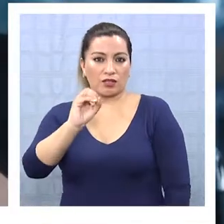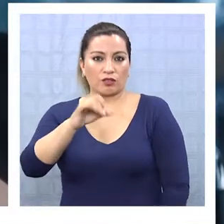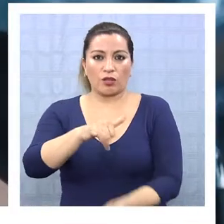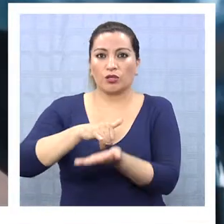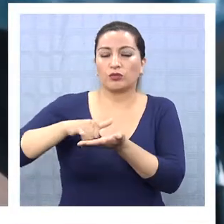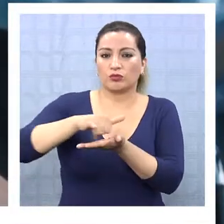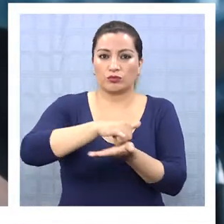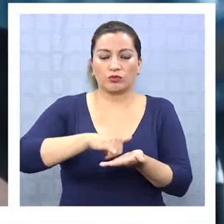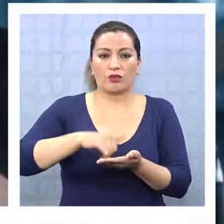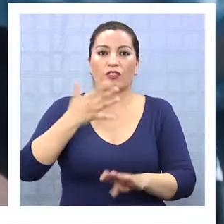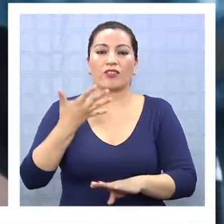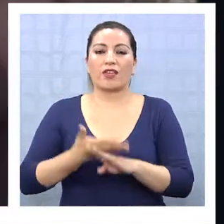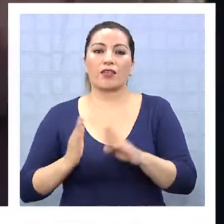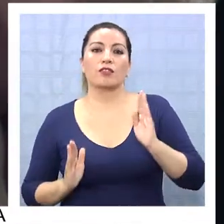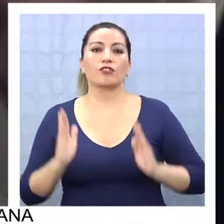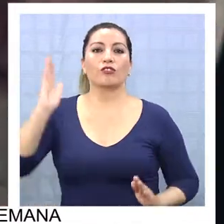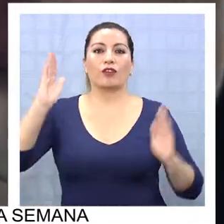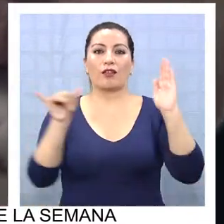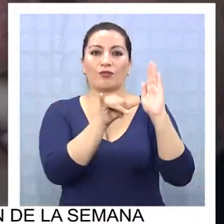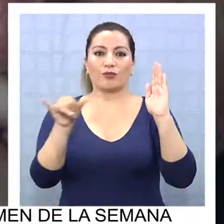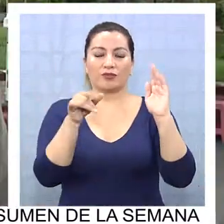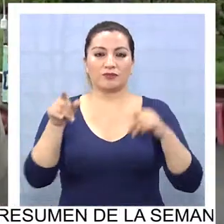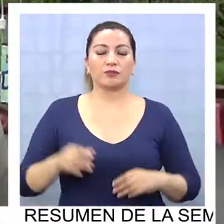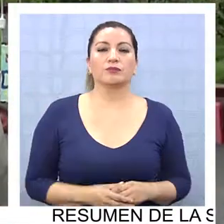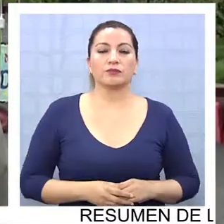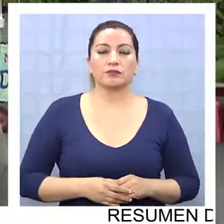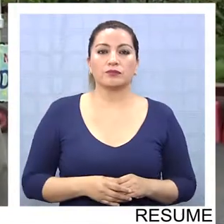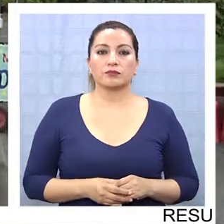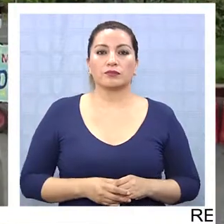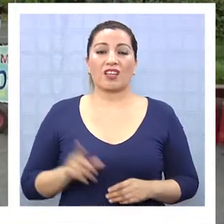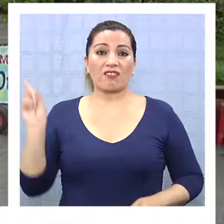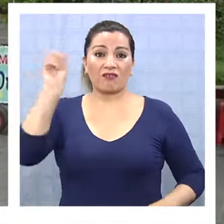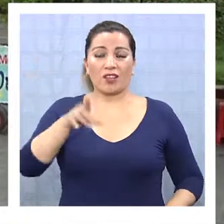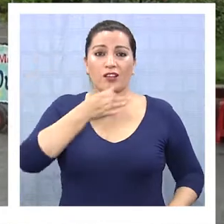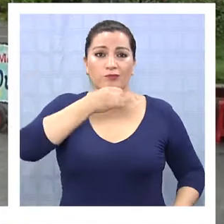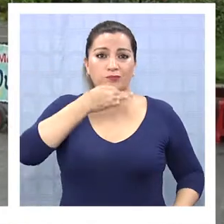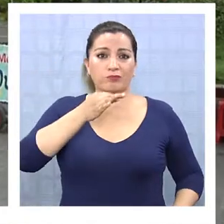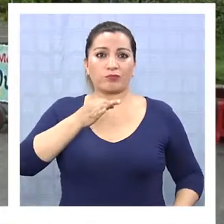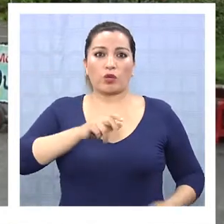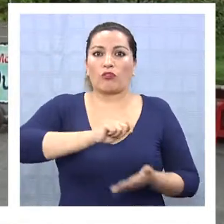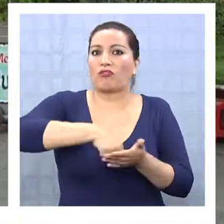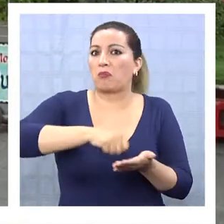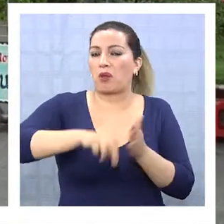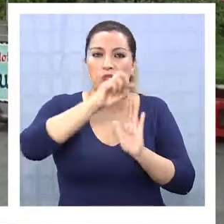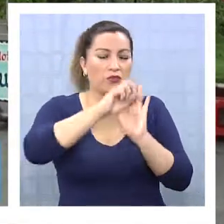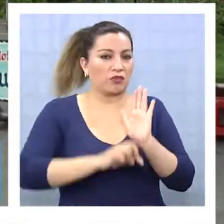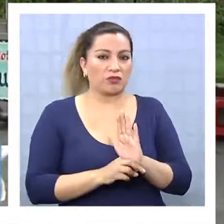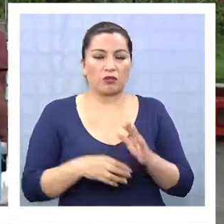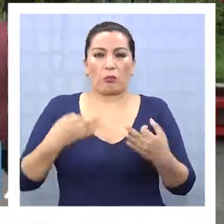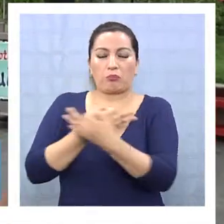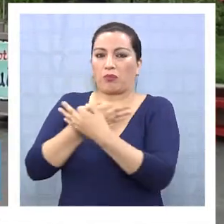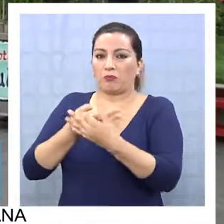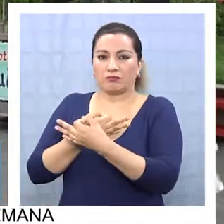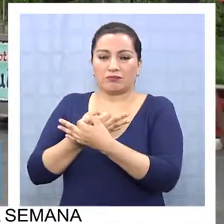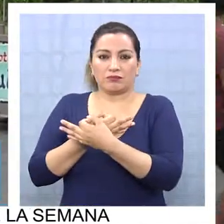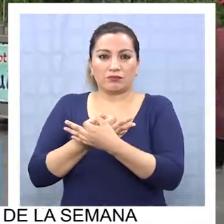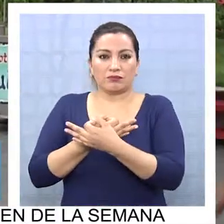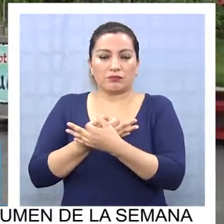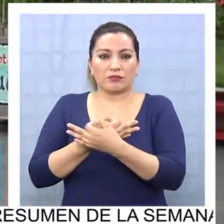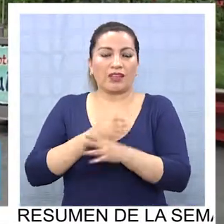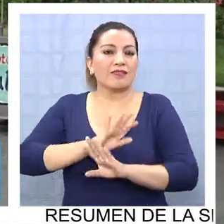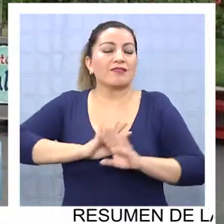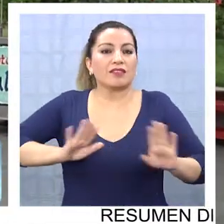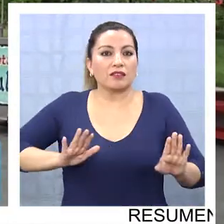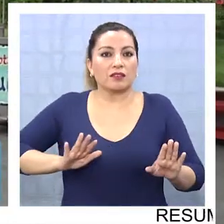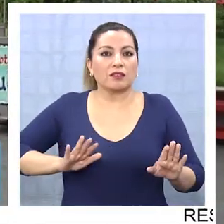lugar donde se encontraban las Torres Gemelas. Básicamente viene a dar una charla, no viene ni siquiera a firmar un proyecto, no se nos explicó si esto venía